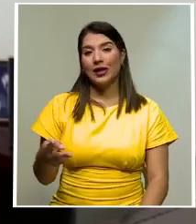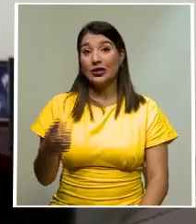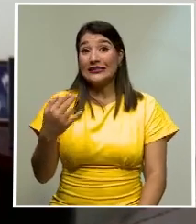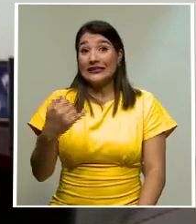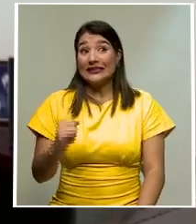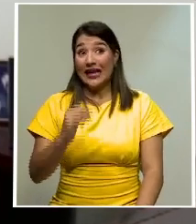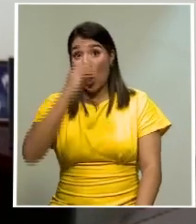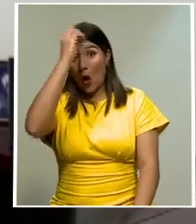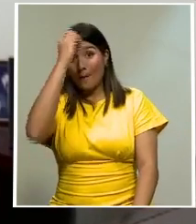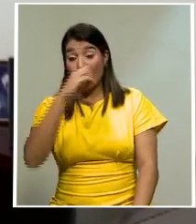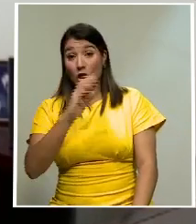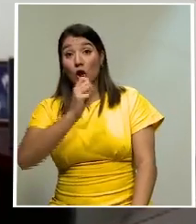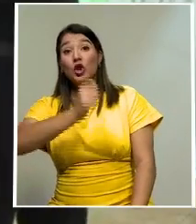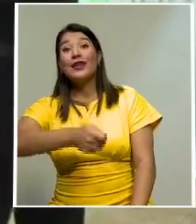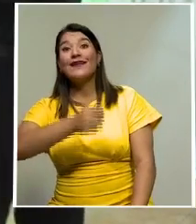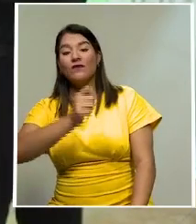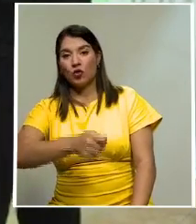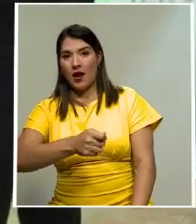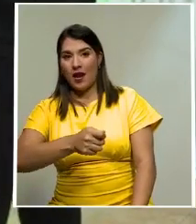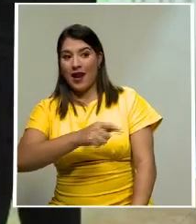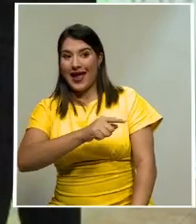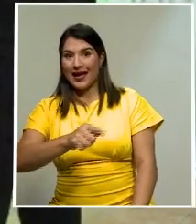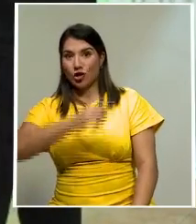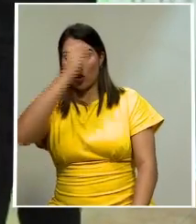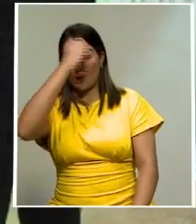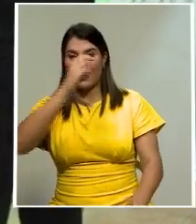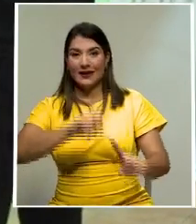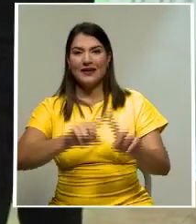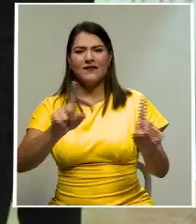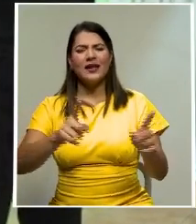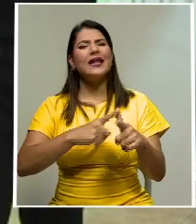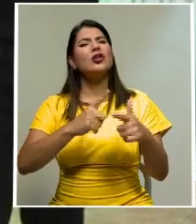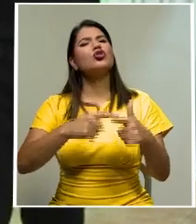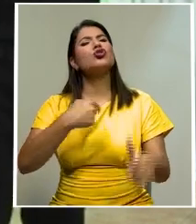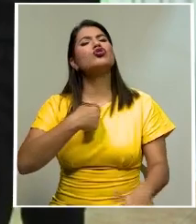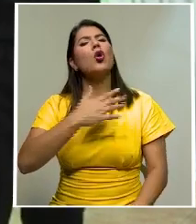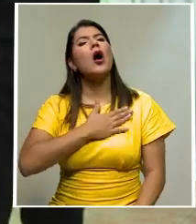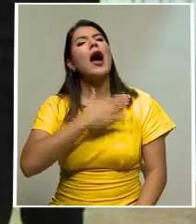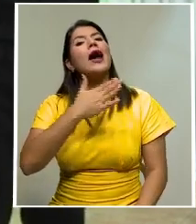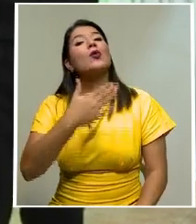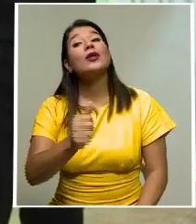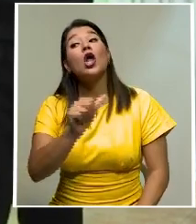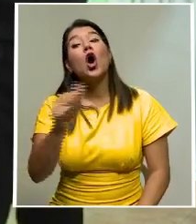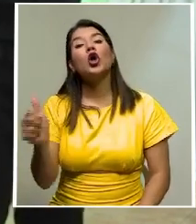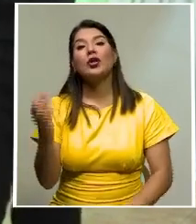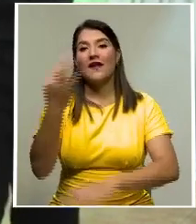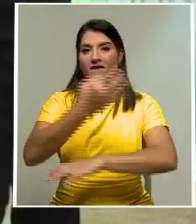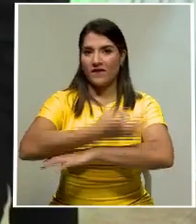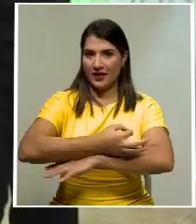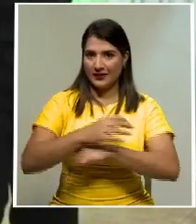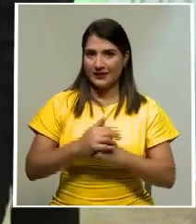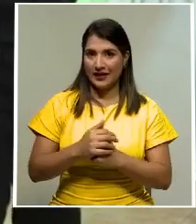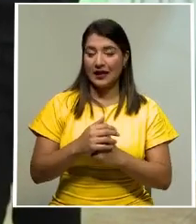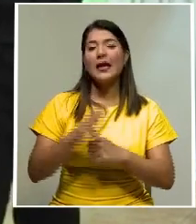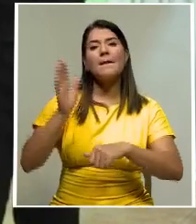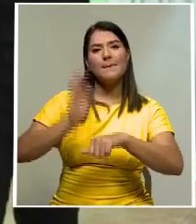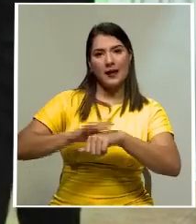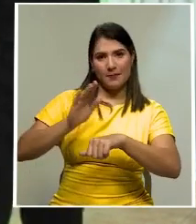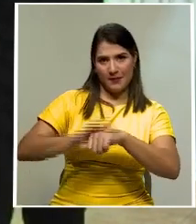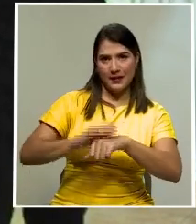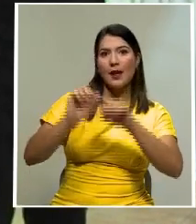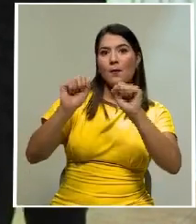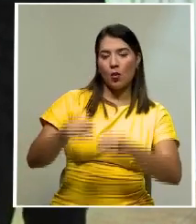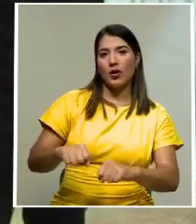opinión del tribunal fuera diferente, estaría anuente a otra fecha que garantice la renovación integral del